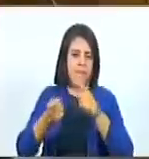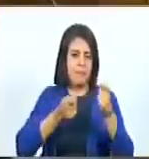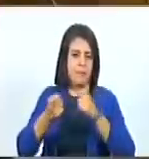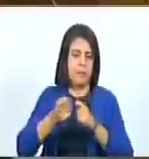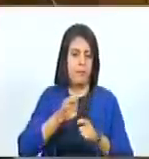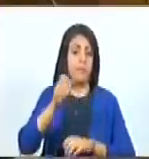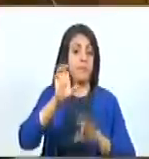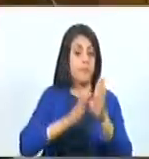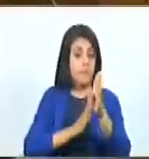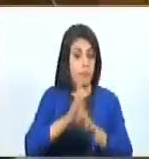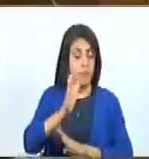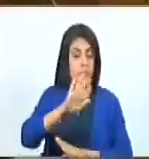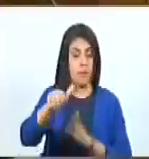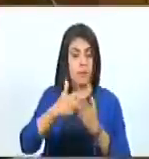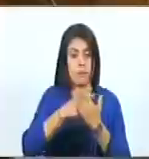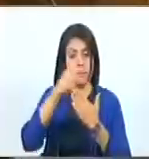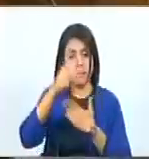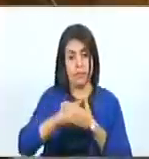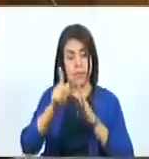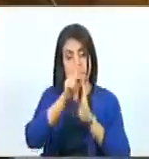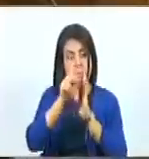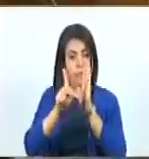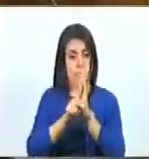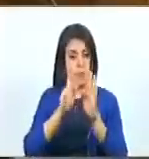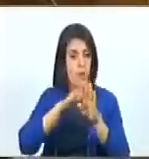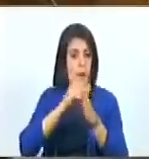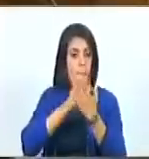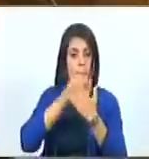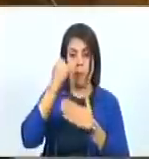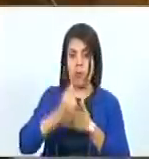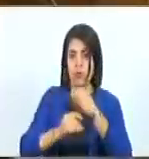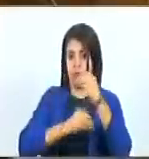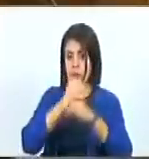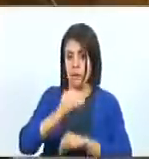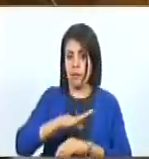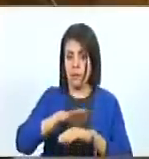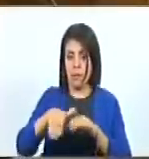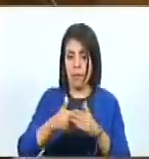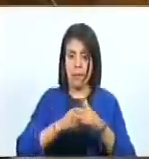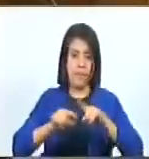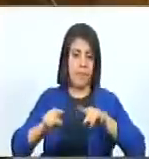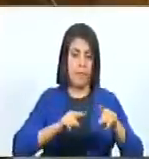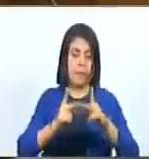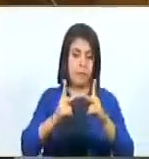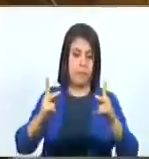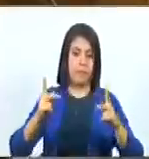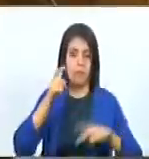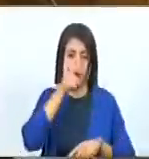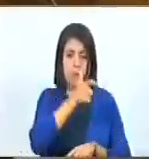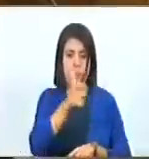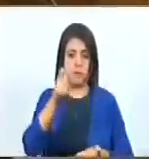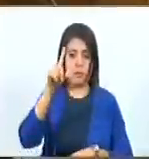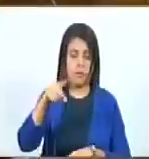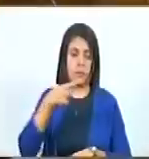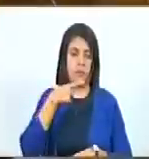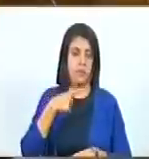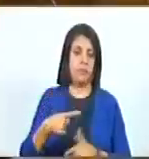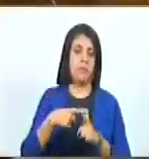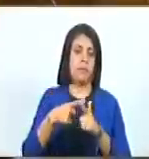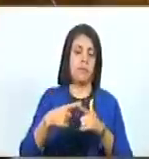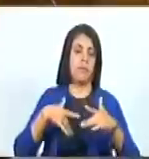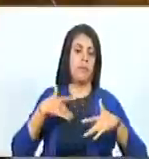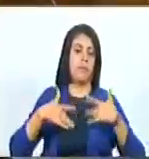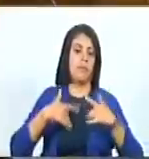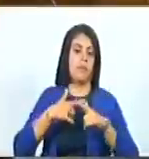control y seguimiento de los planes, programas y proyectos que se deriven de la gestión pública y popular, así como de las